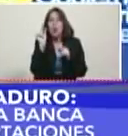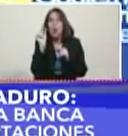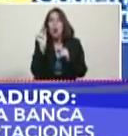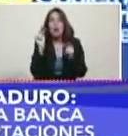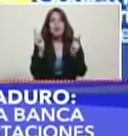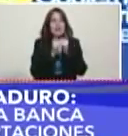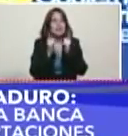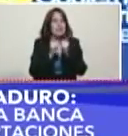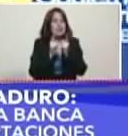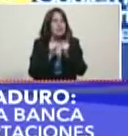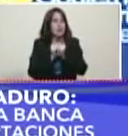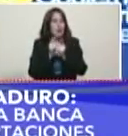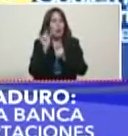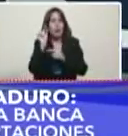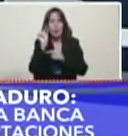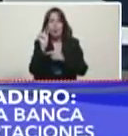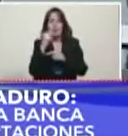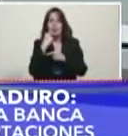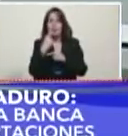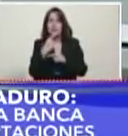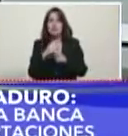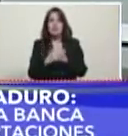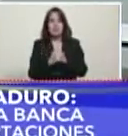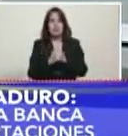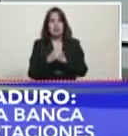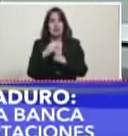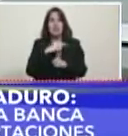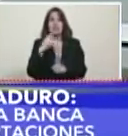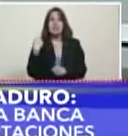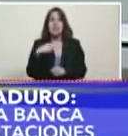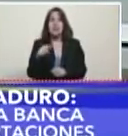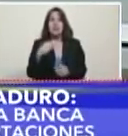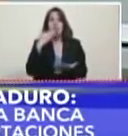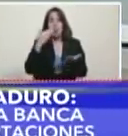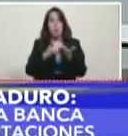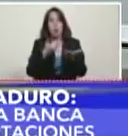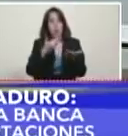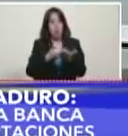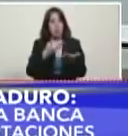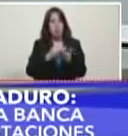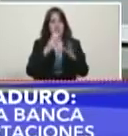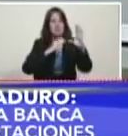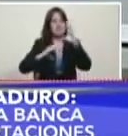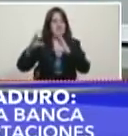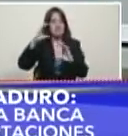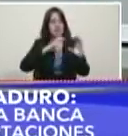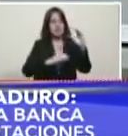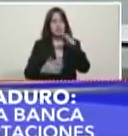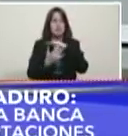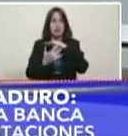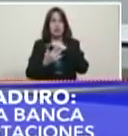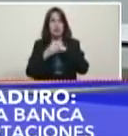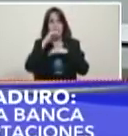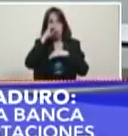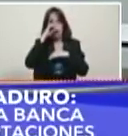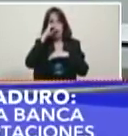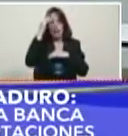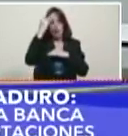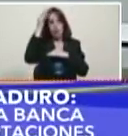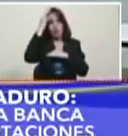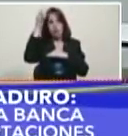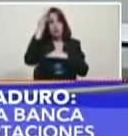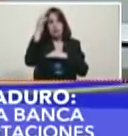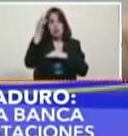presidente. Adelante. Le tenemos una propuesta desde Ciencia y Tecnología y desde el Consejo Científico, y es